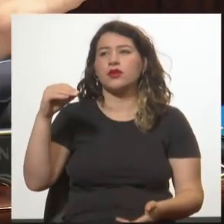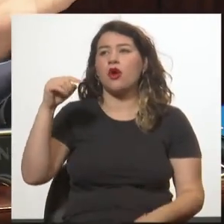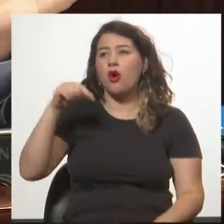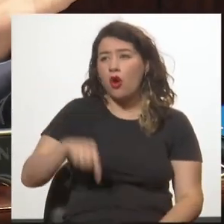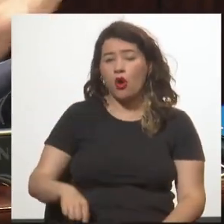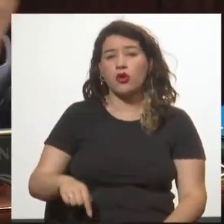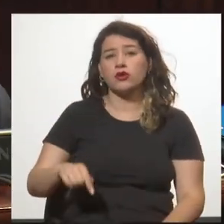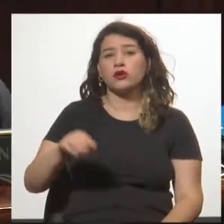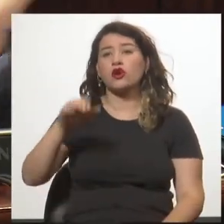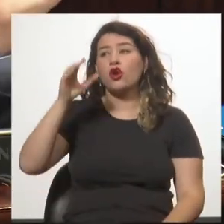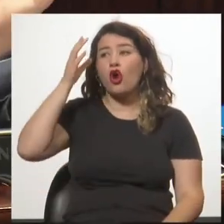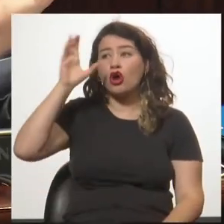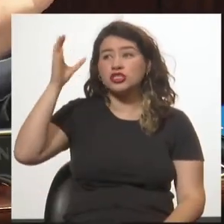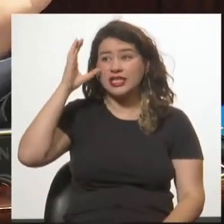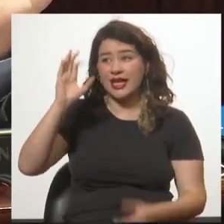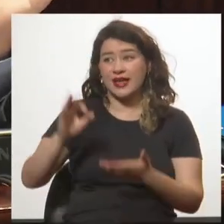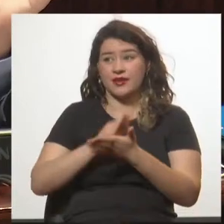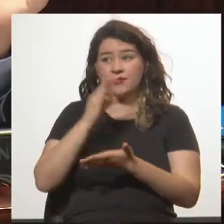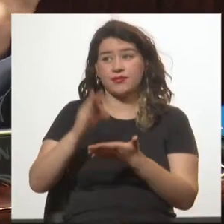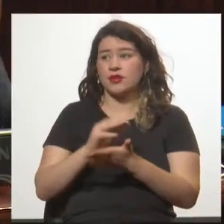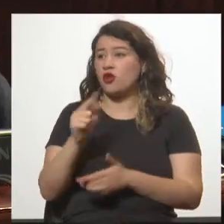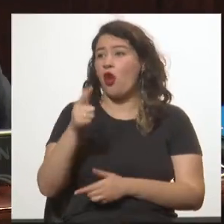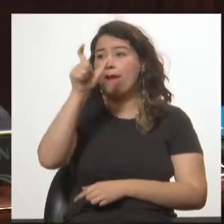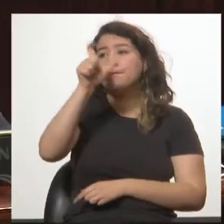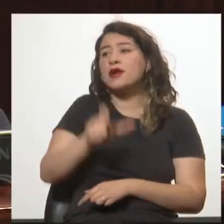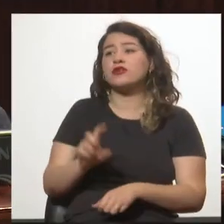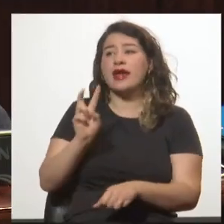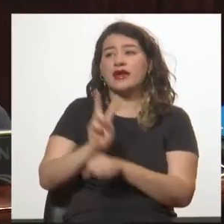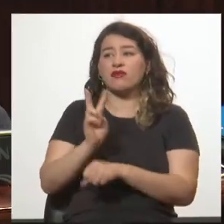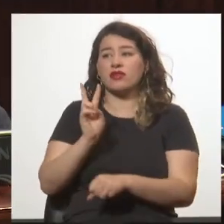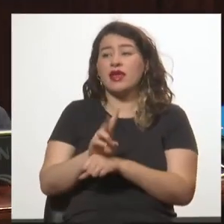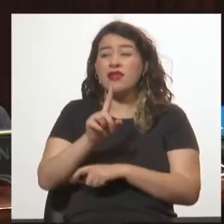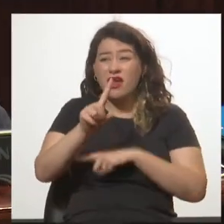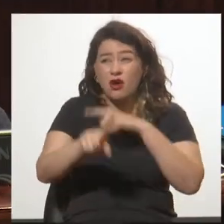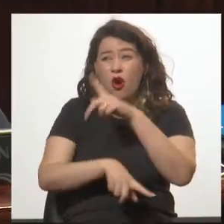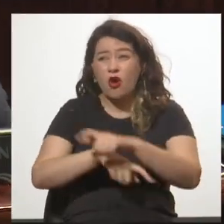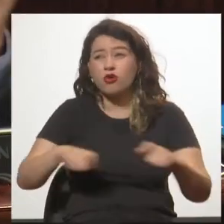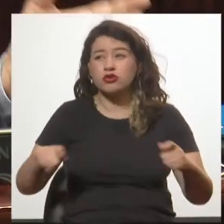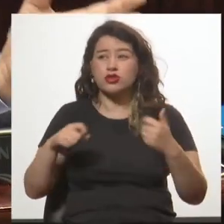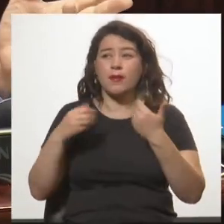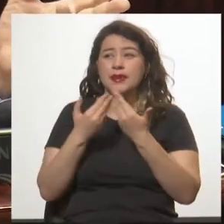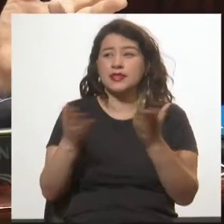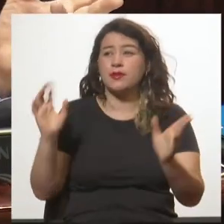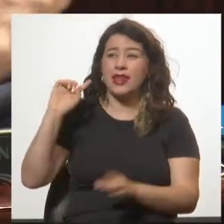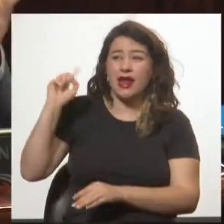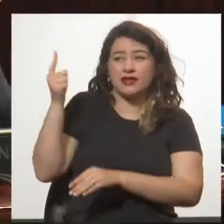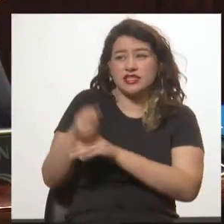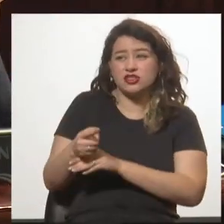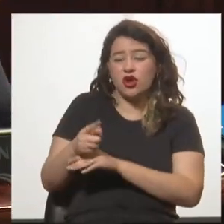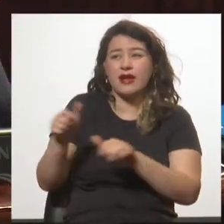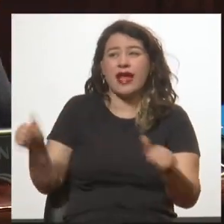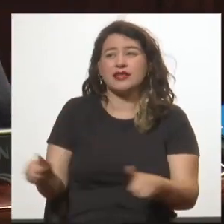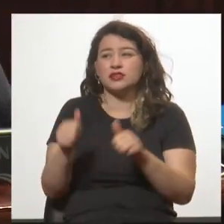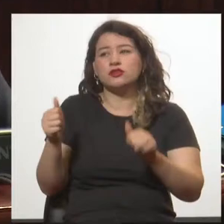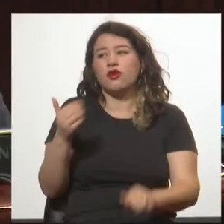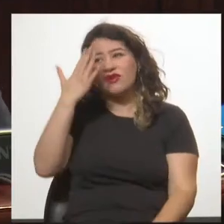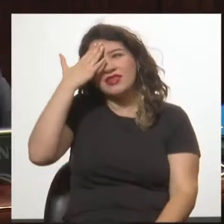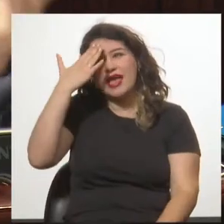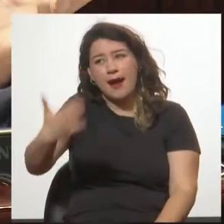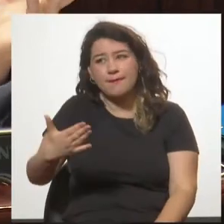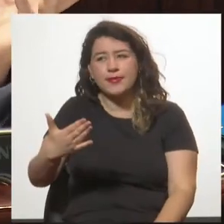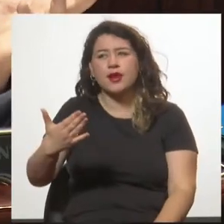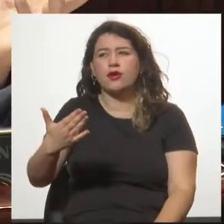quien la defienda esta es la conclusión inicial de la decisión política que acaba de tomar el frente amplio